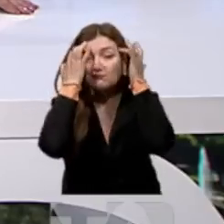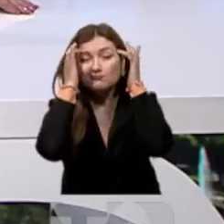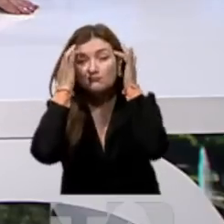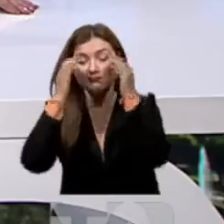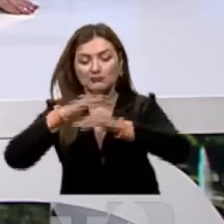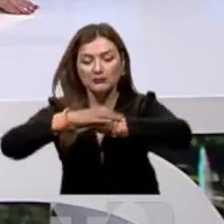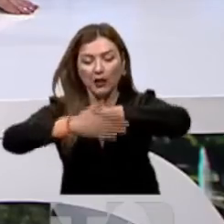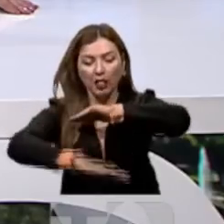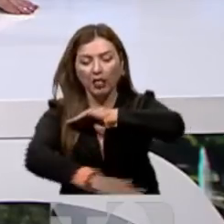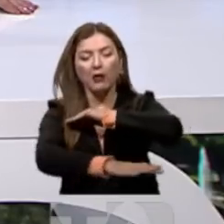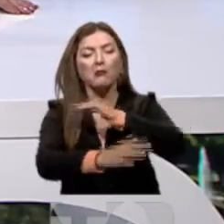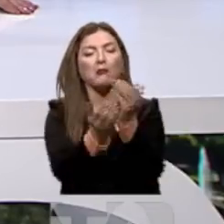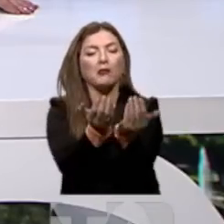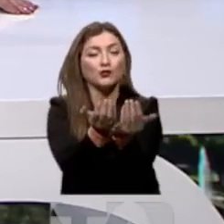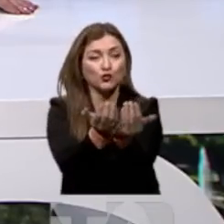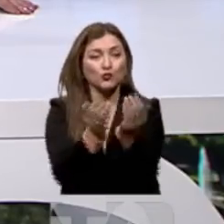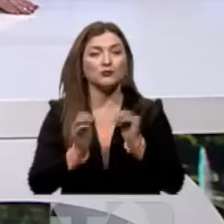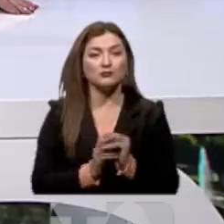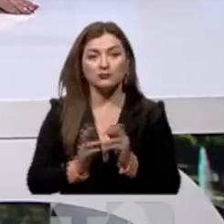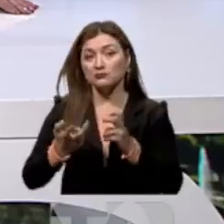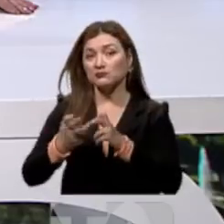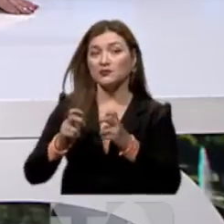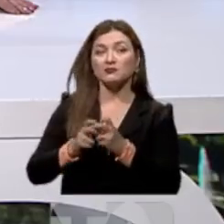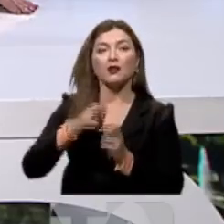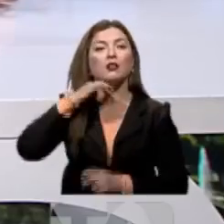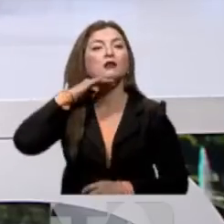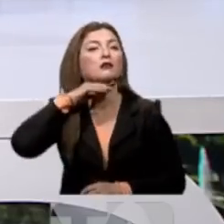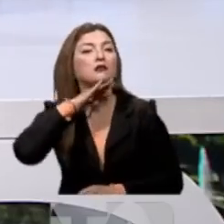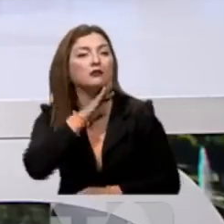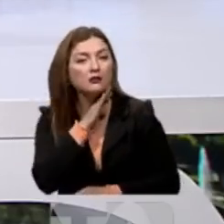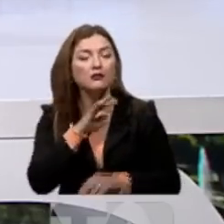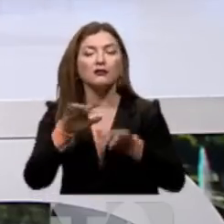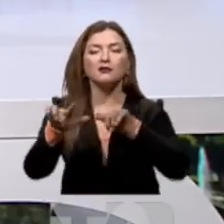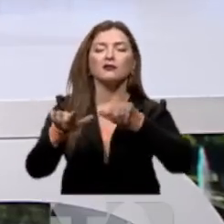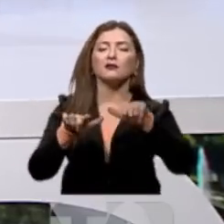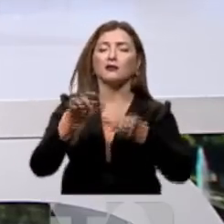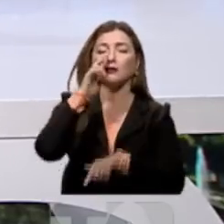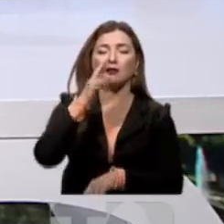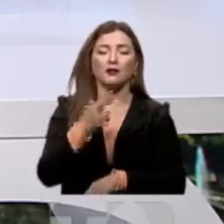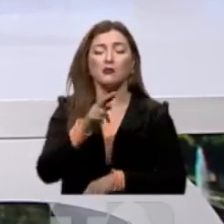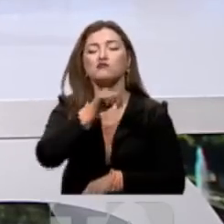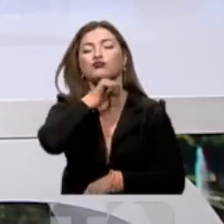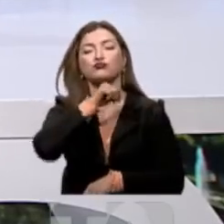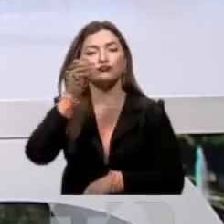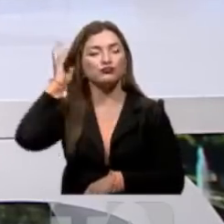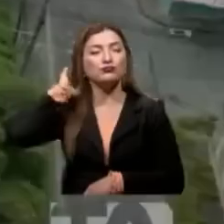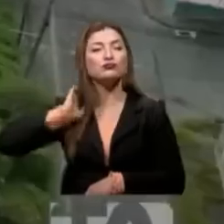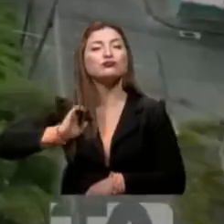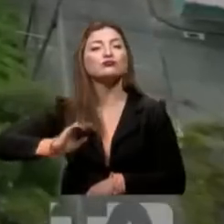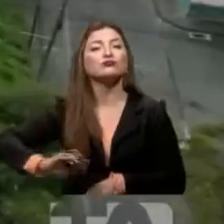en una quebrada. Y es que además existen problemas de insalubridad y el lugar se convirtió en guarida de delincuentes.